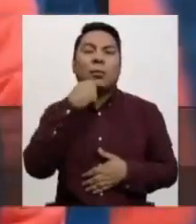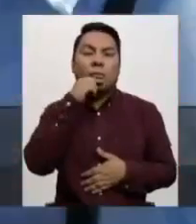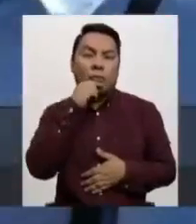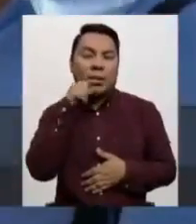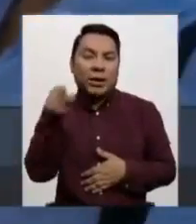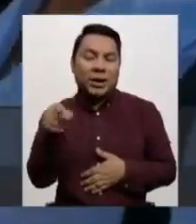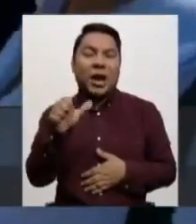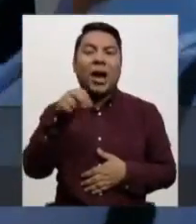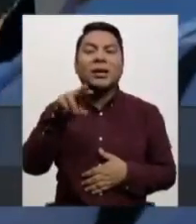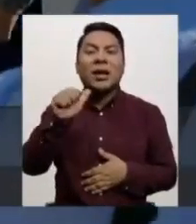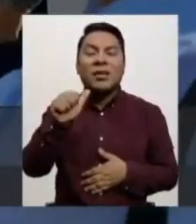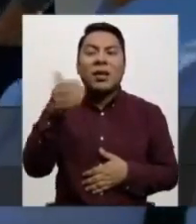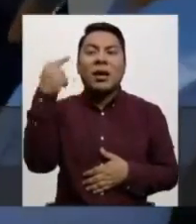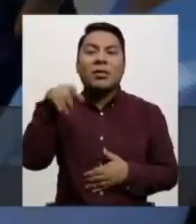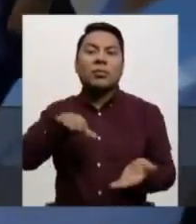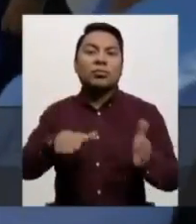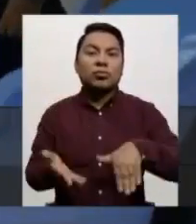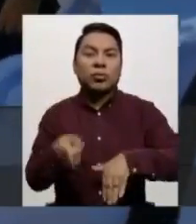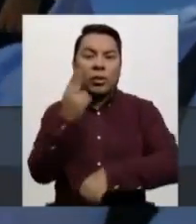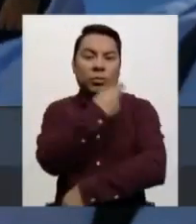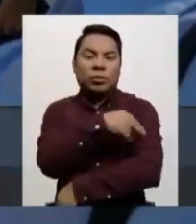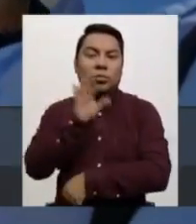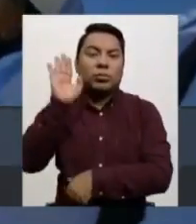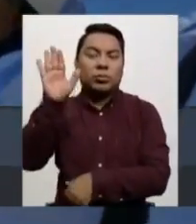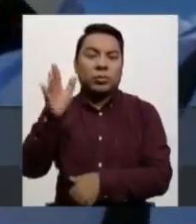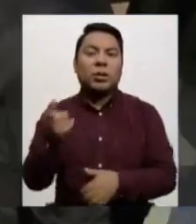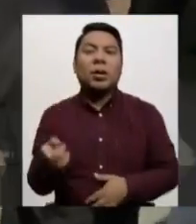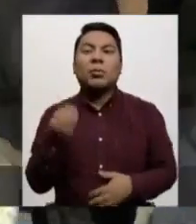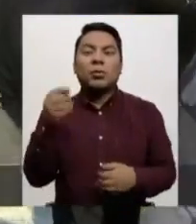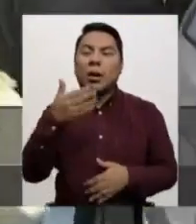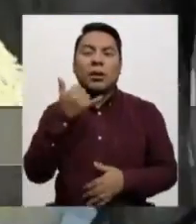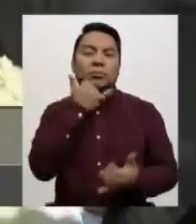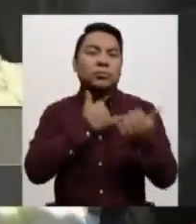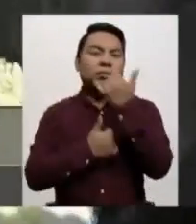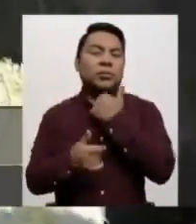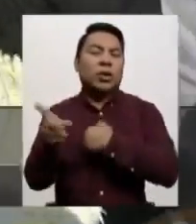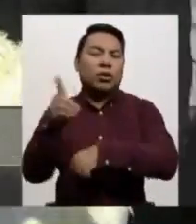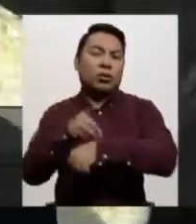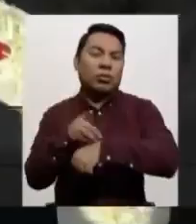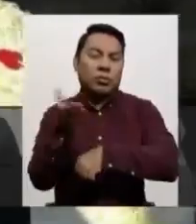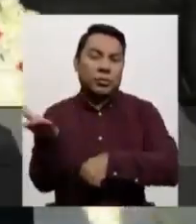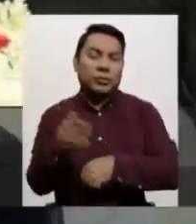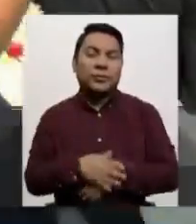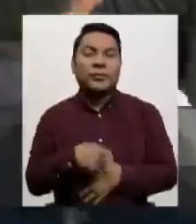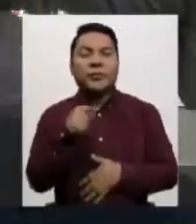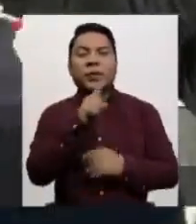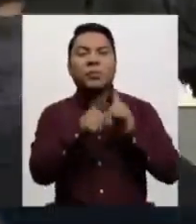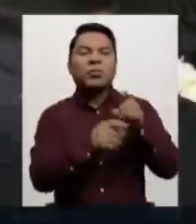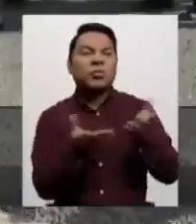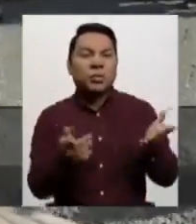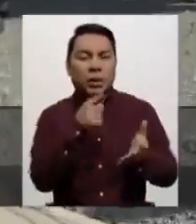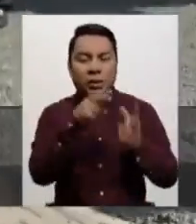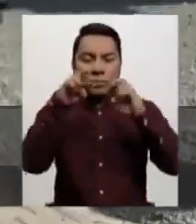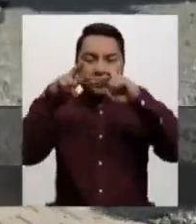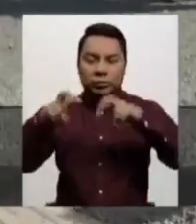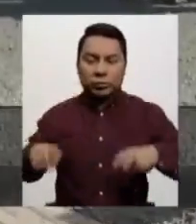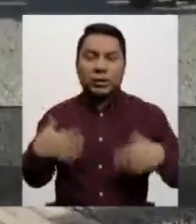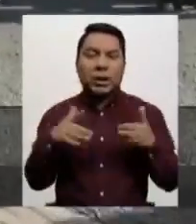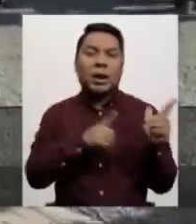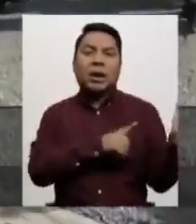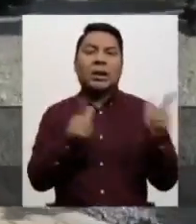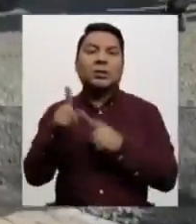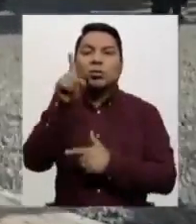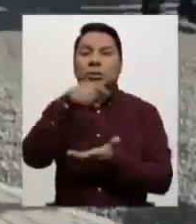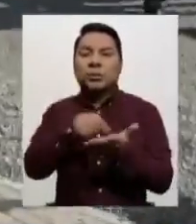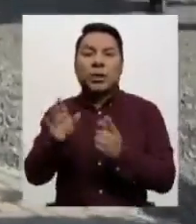ana jara que falleció en un hospital de esa institución aparentemente por una negligencia médica el resultado de la investigación estará listo en